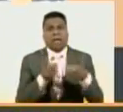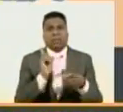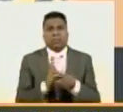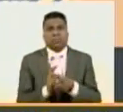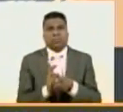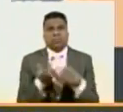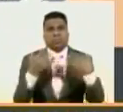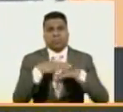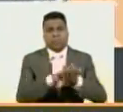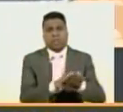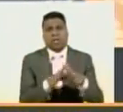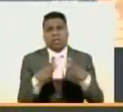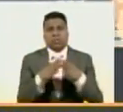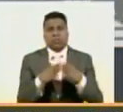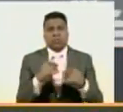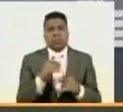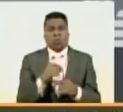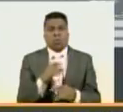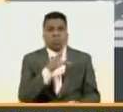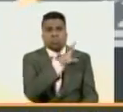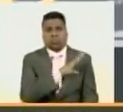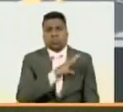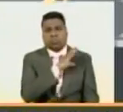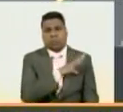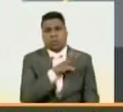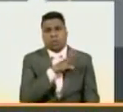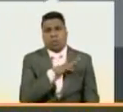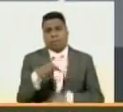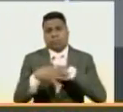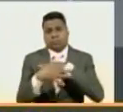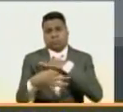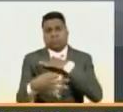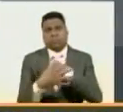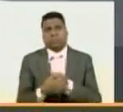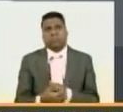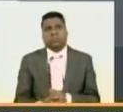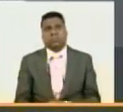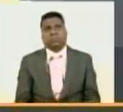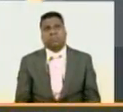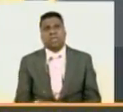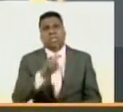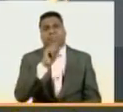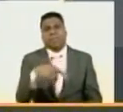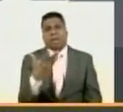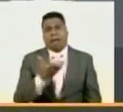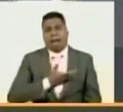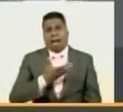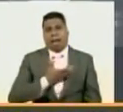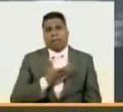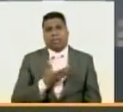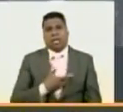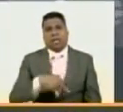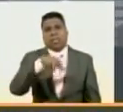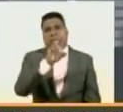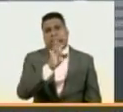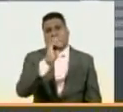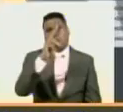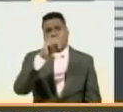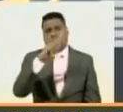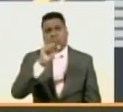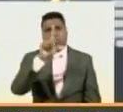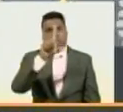del Consejo Municipal de este municipio, al igual que el ciudadano alcalde Ronald Aguilar,